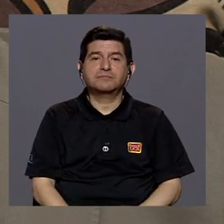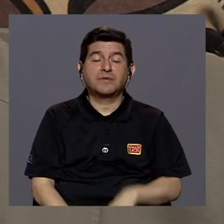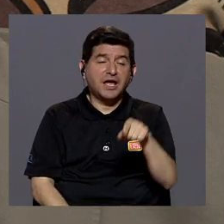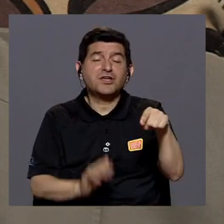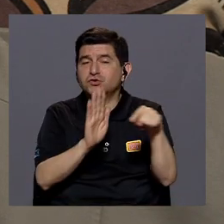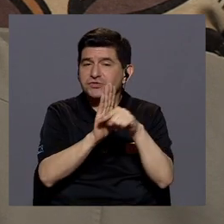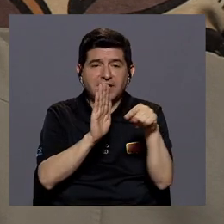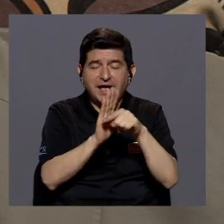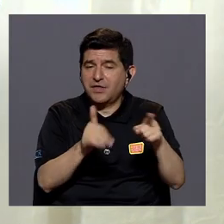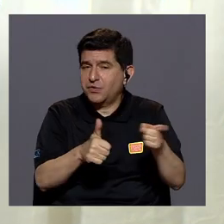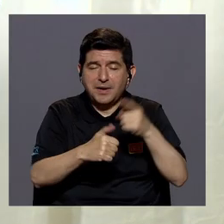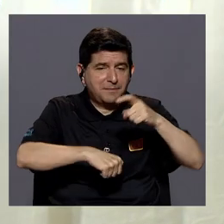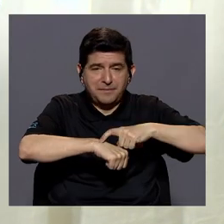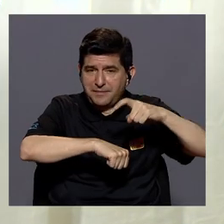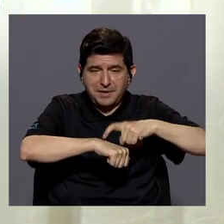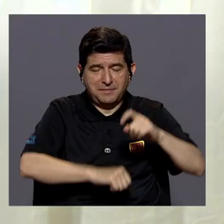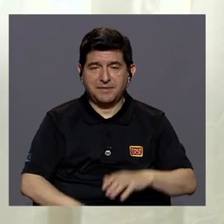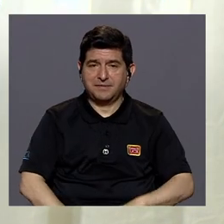eso, ¿eh?